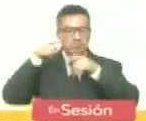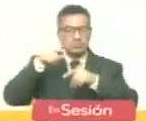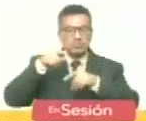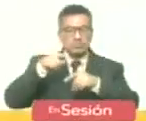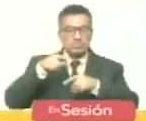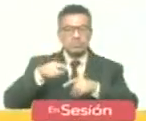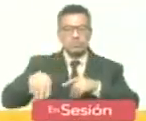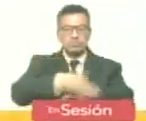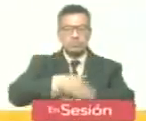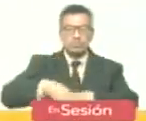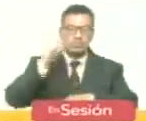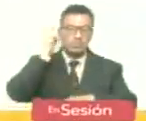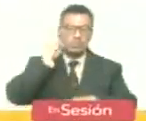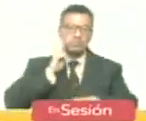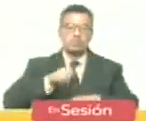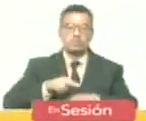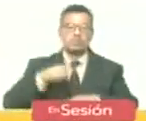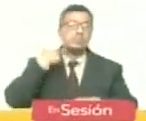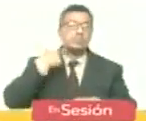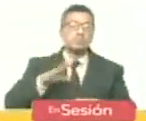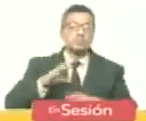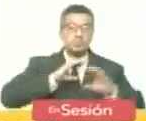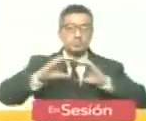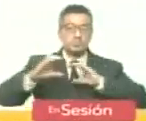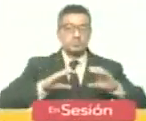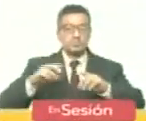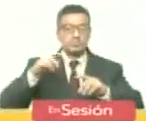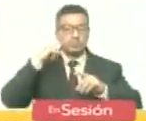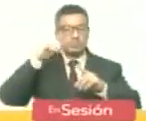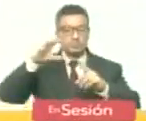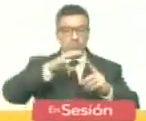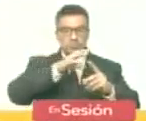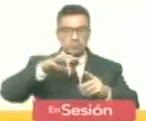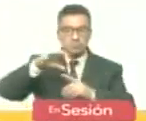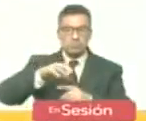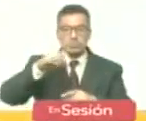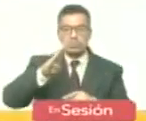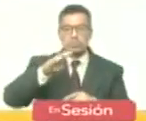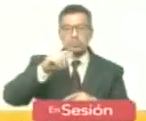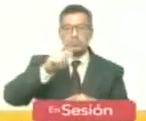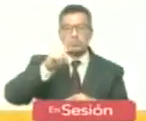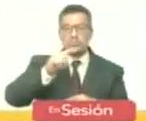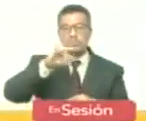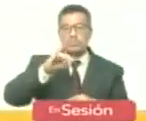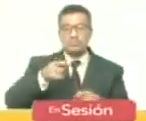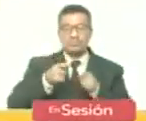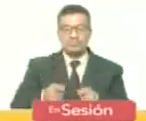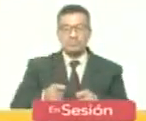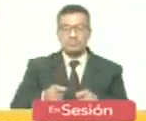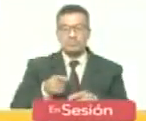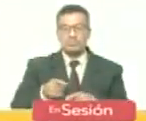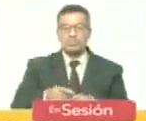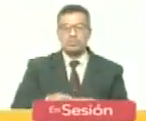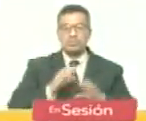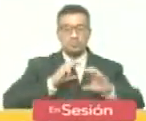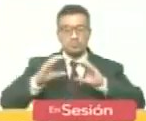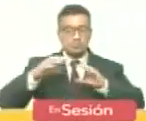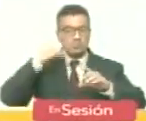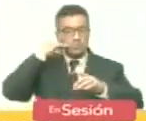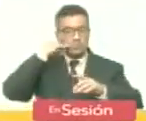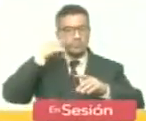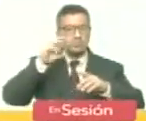en la Avenida Bolívar perdieron comunicación con el dron. Taborsky intenta comunicarse con